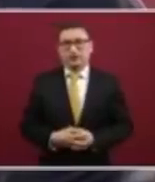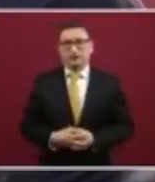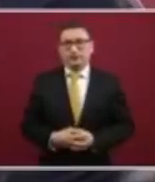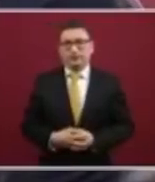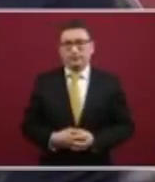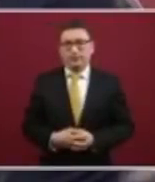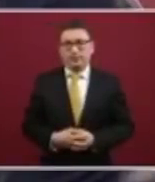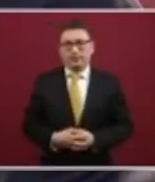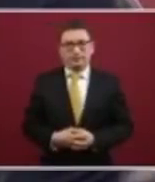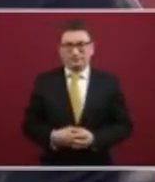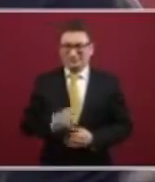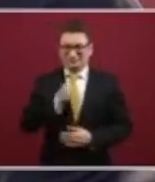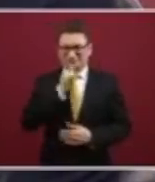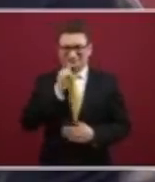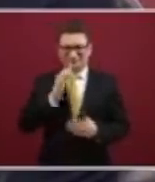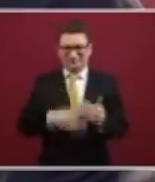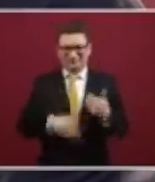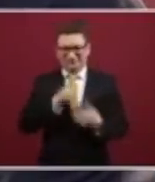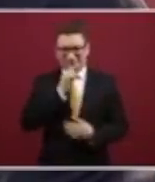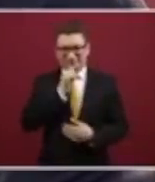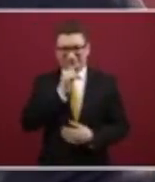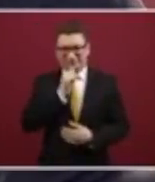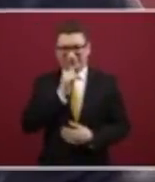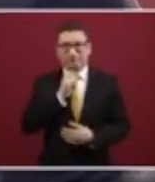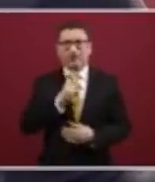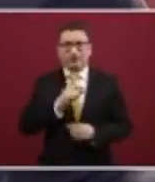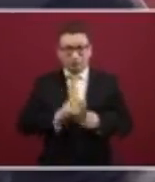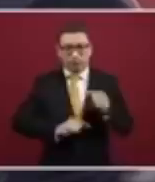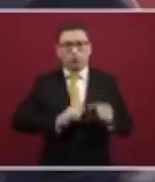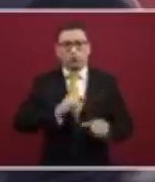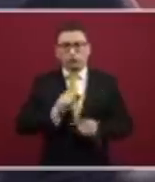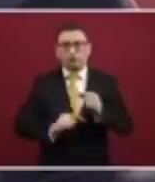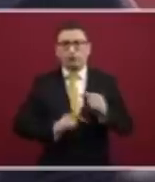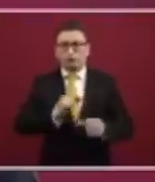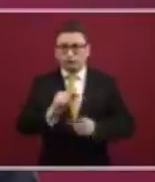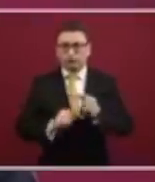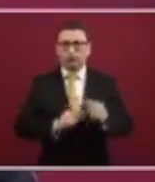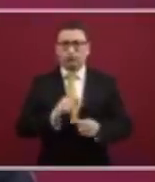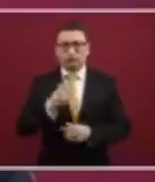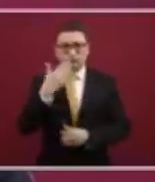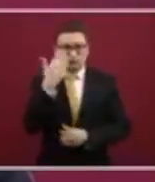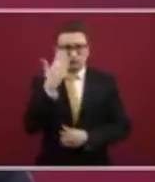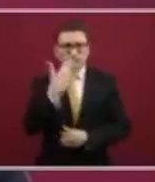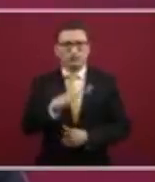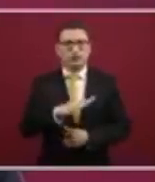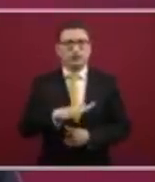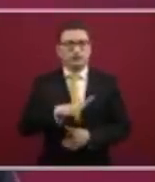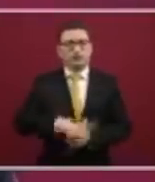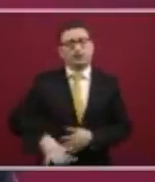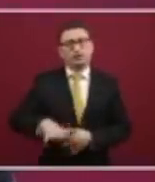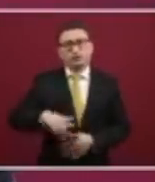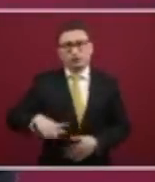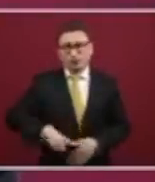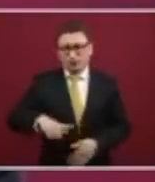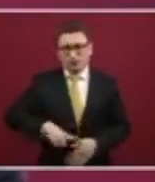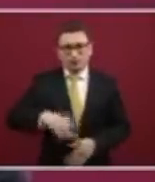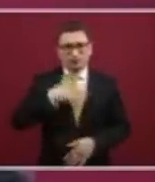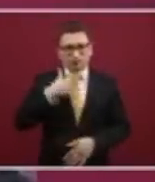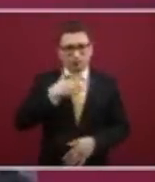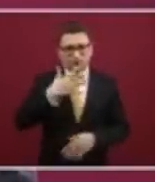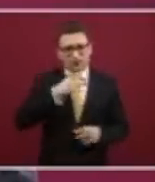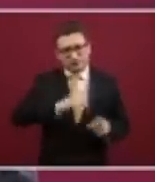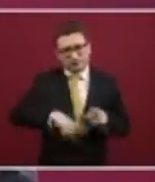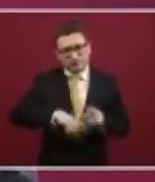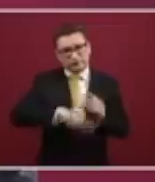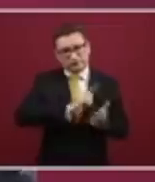si no terminamos todavía limpiar de corrupción el gobierno y llevar a cabo